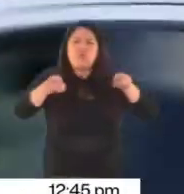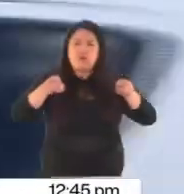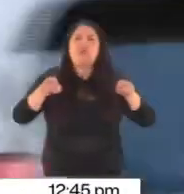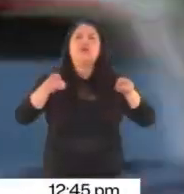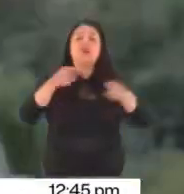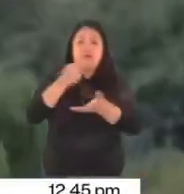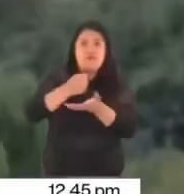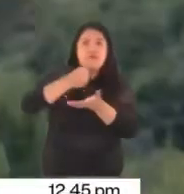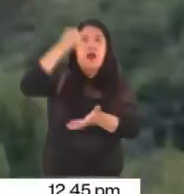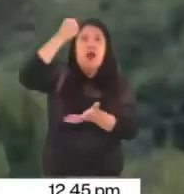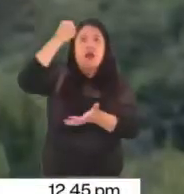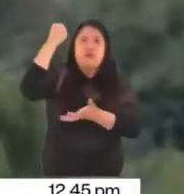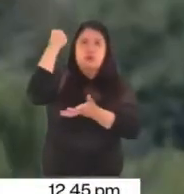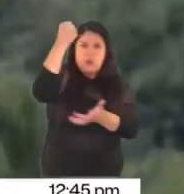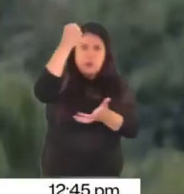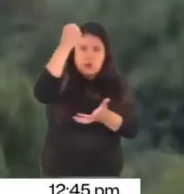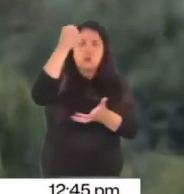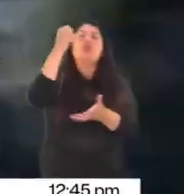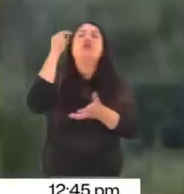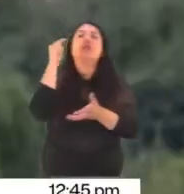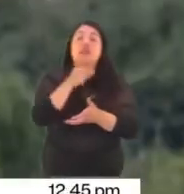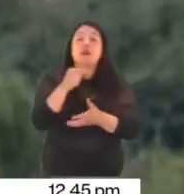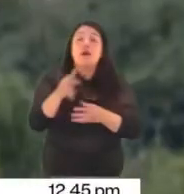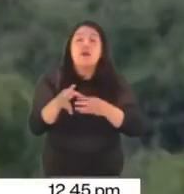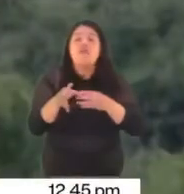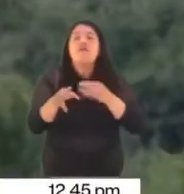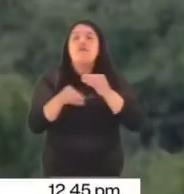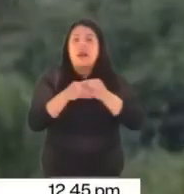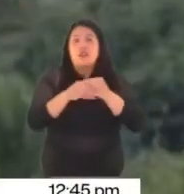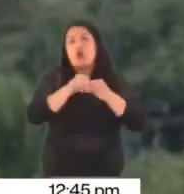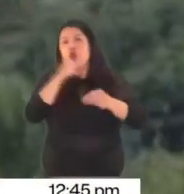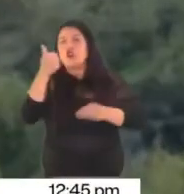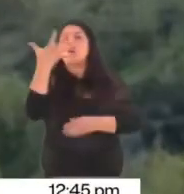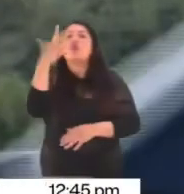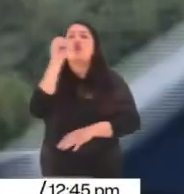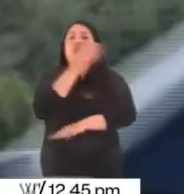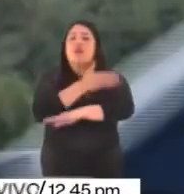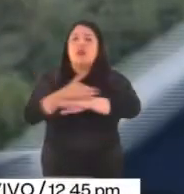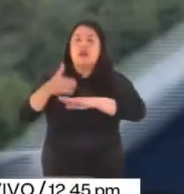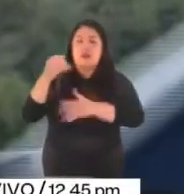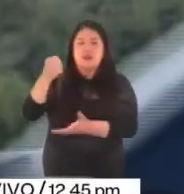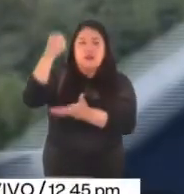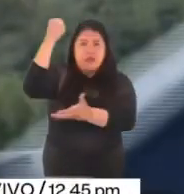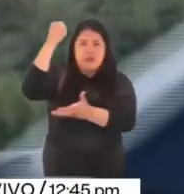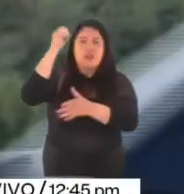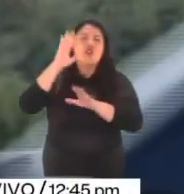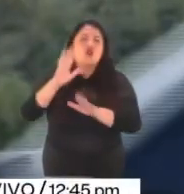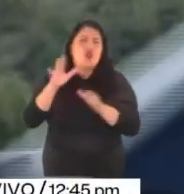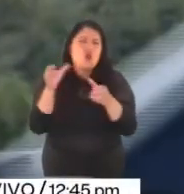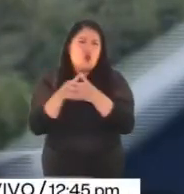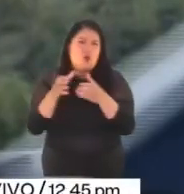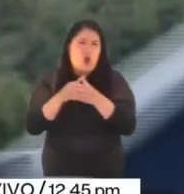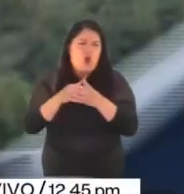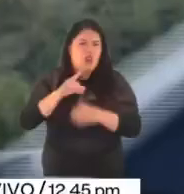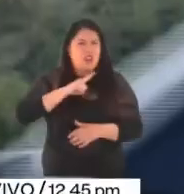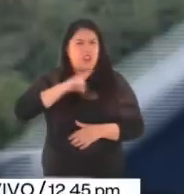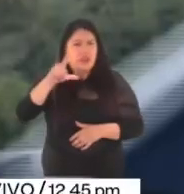también 50 millones de pesos de recompensa por alias el que dirige el grupo criminal El Mesa.